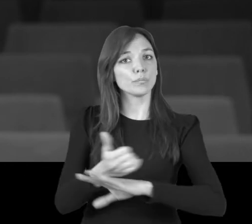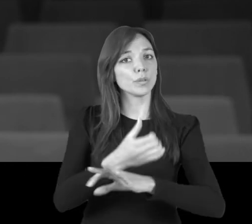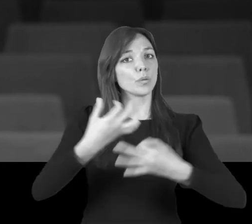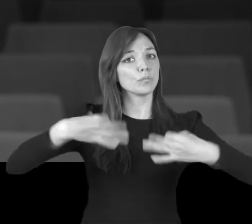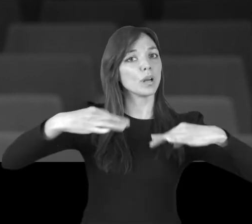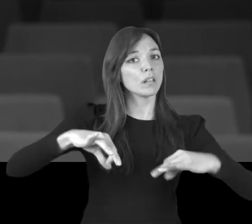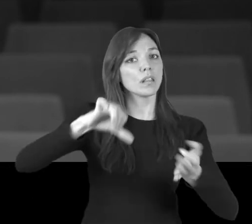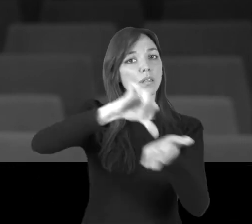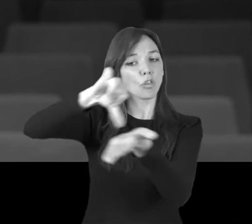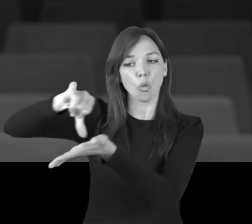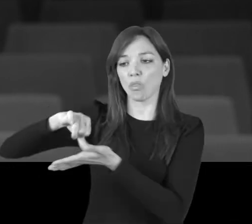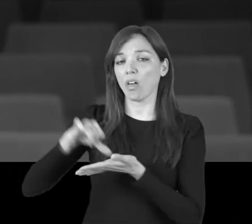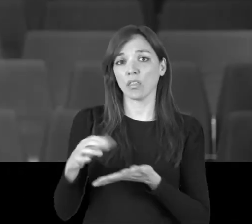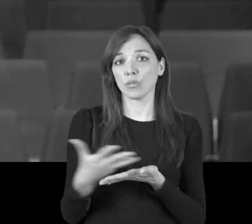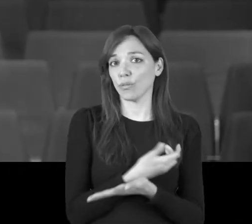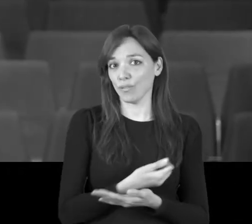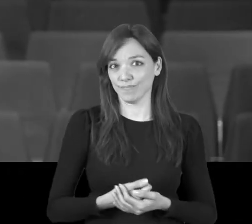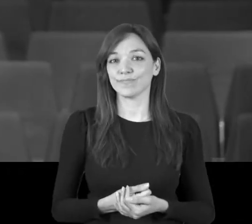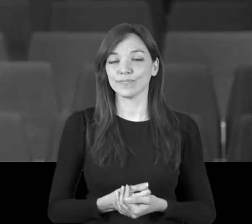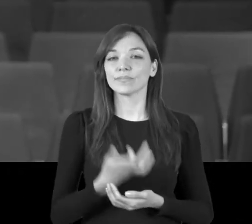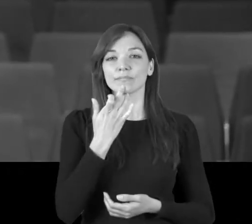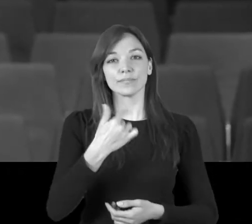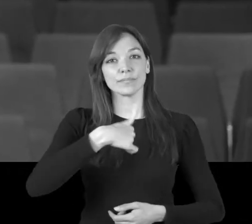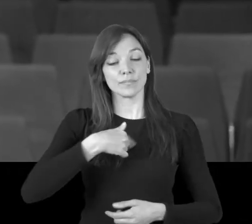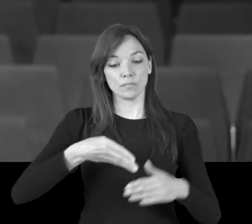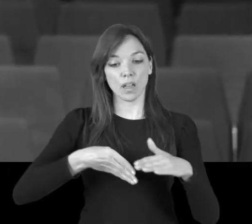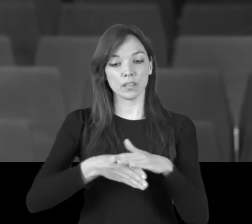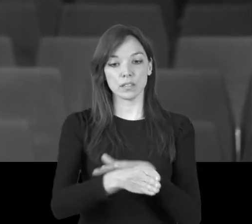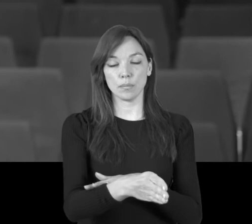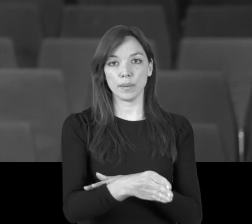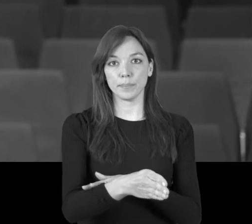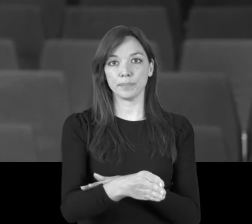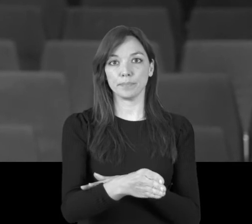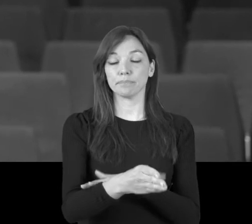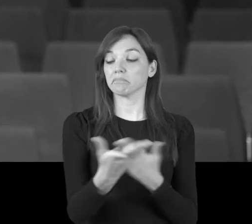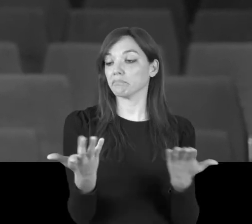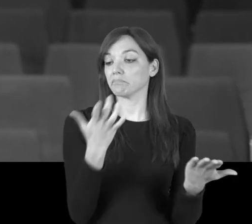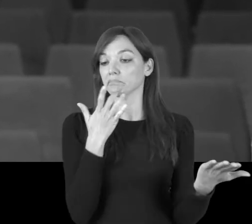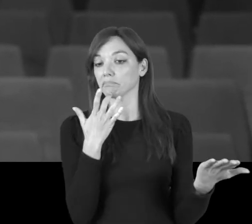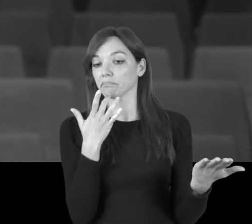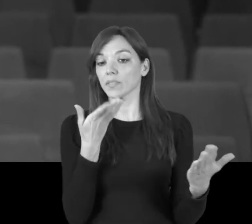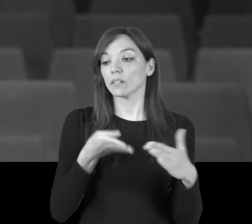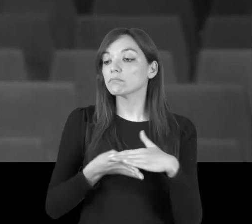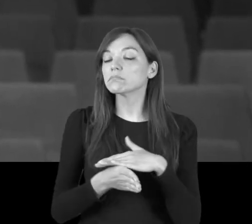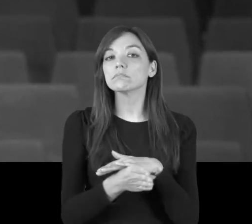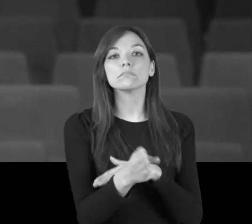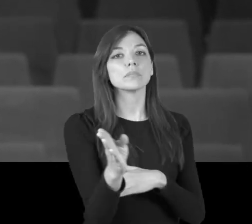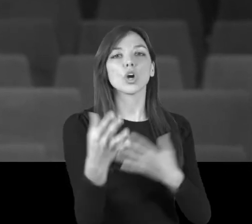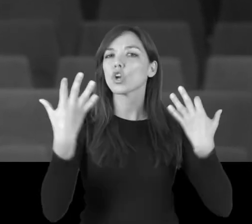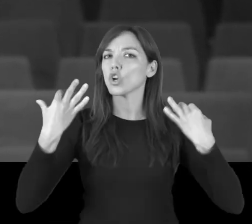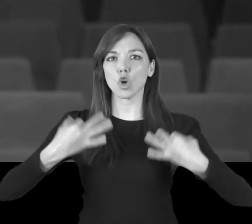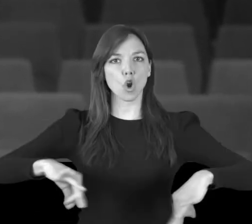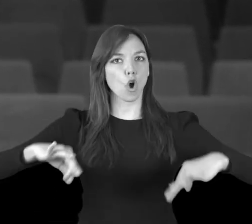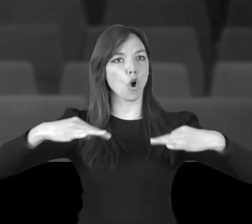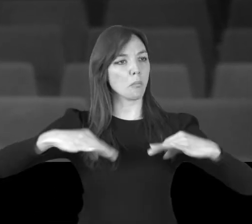cualquier ciudadano en cualquier ciudad. En el momento que yo tengo accesible o yo puedo acceder de